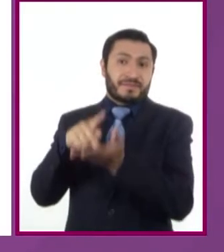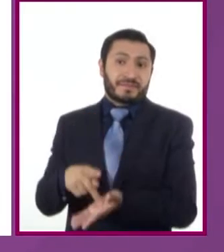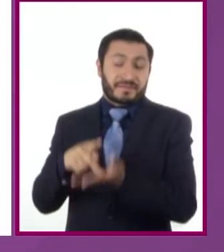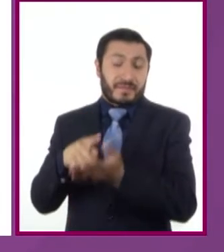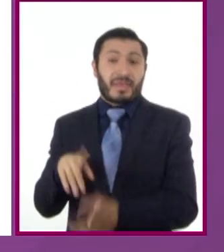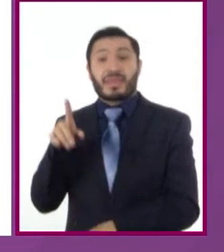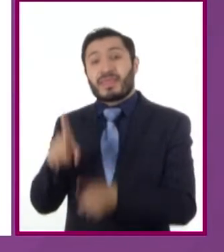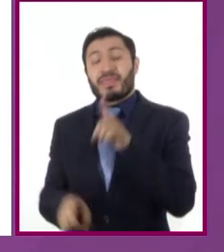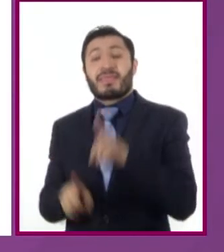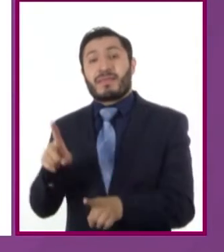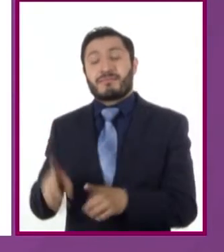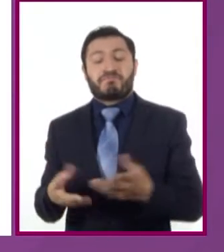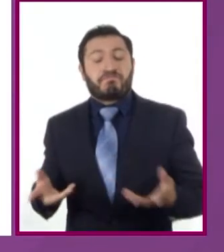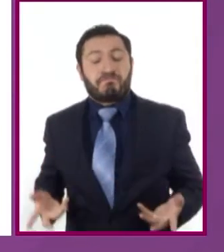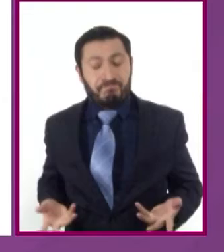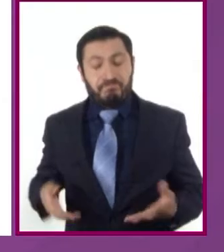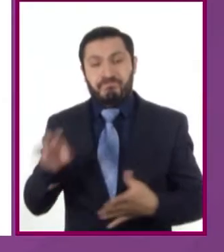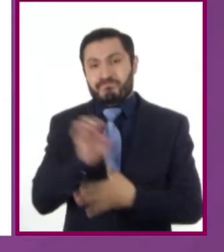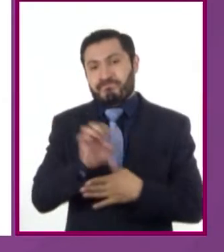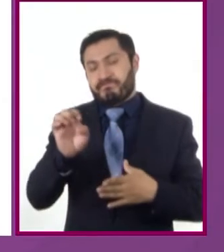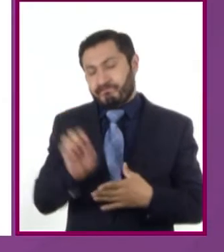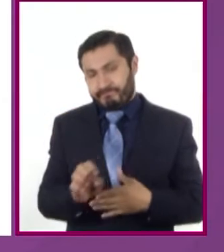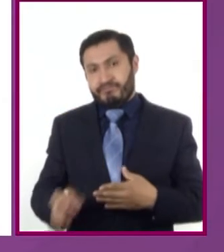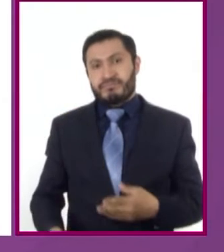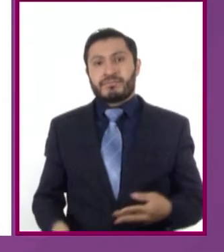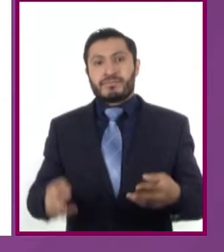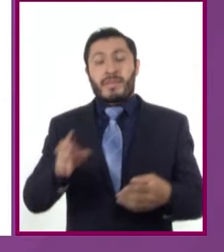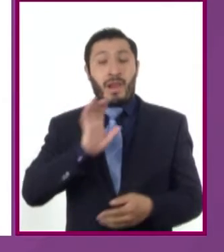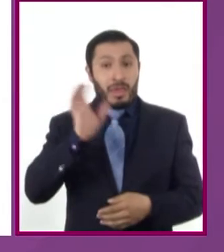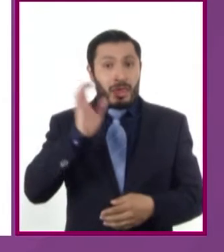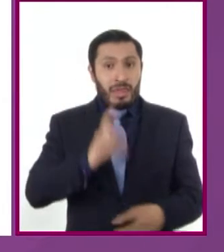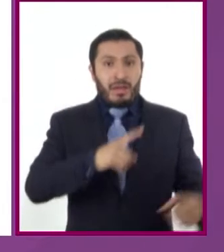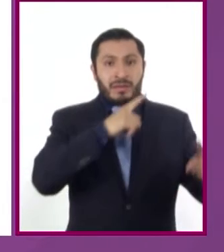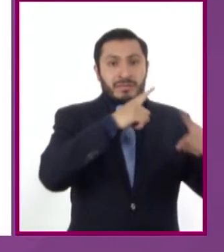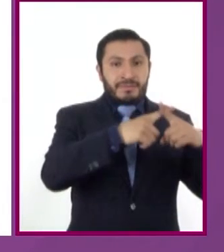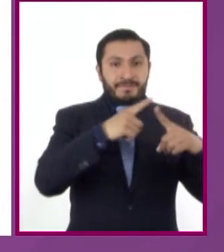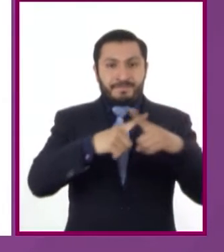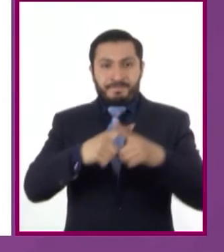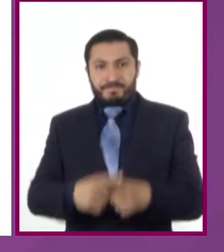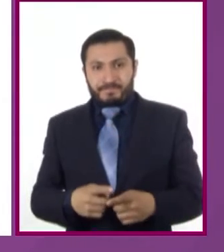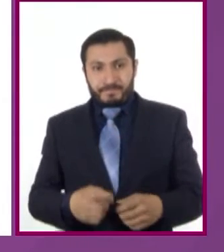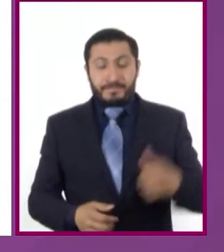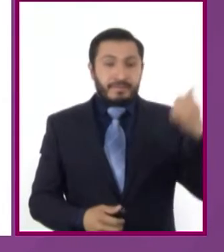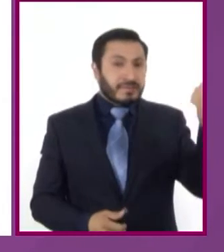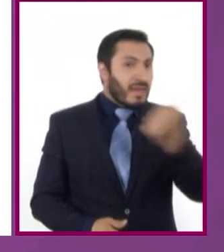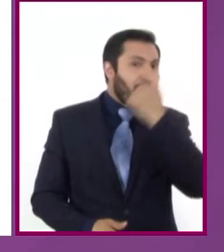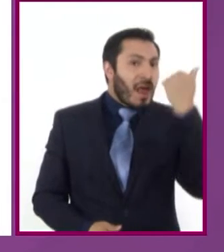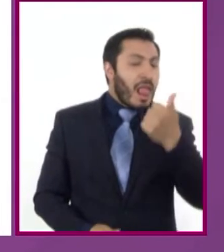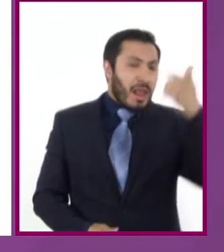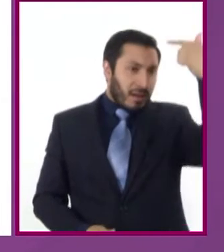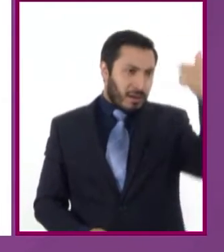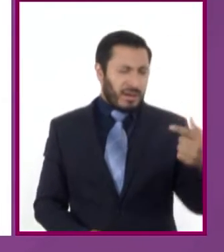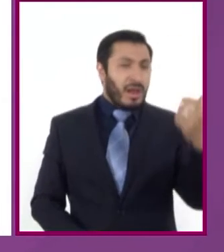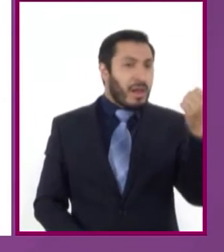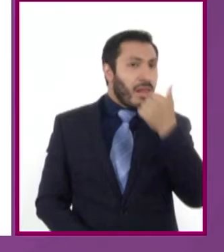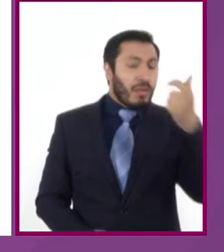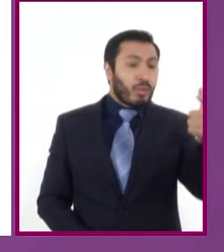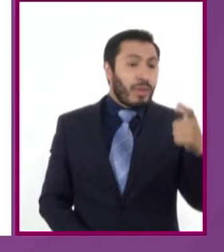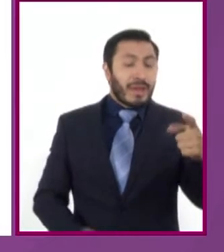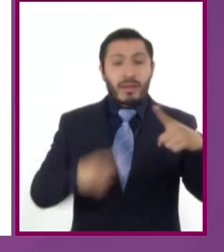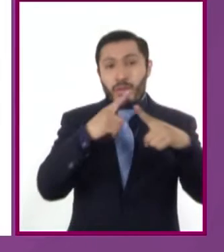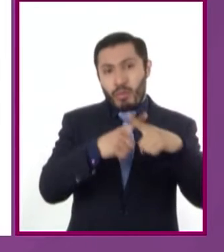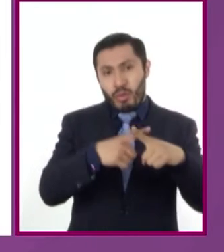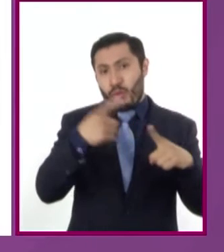proporcionalidad. Entonces establecemos que cuando multiplicamos la cantidad de estudiantes X por